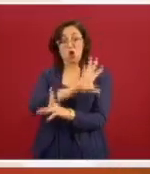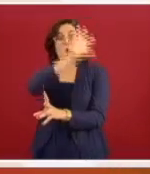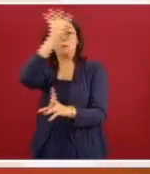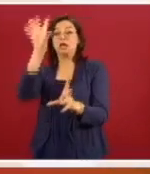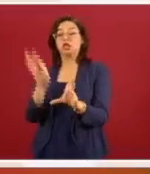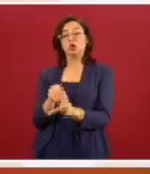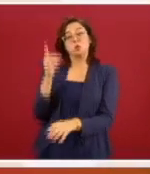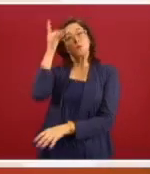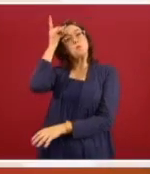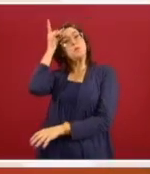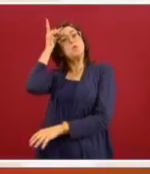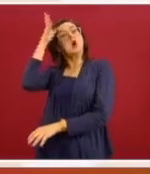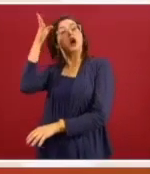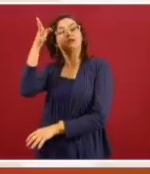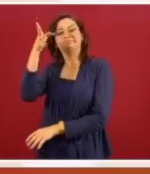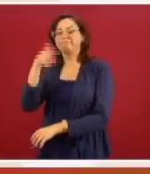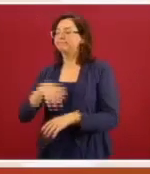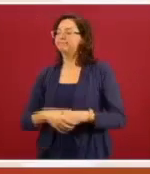todo.